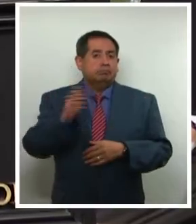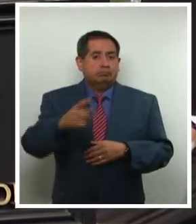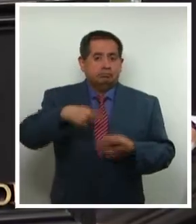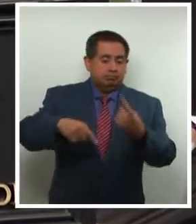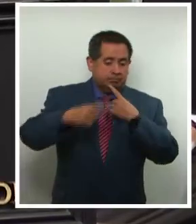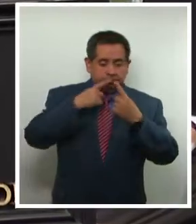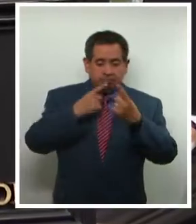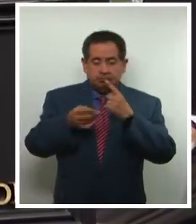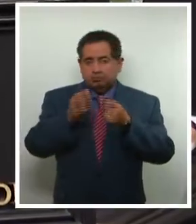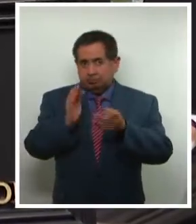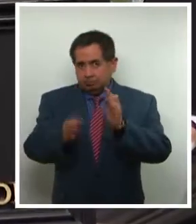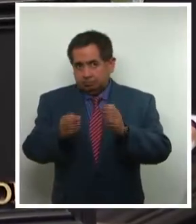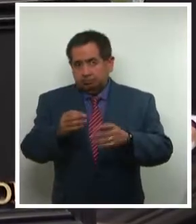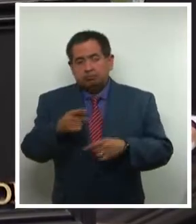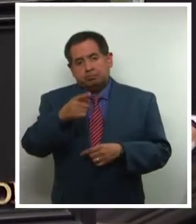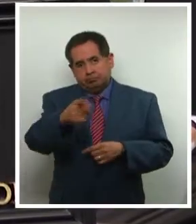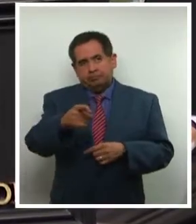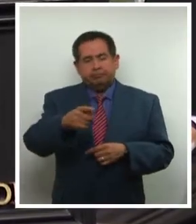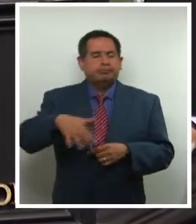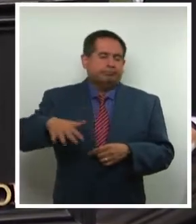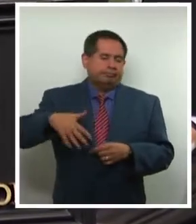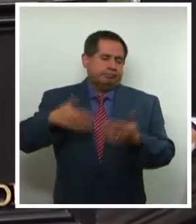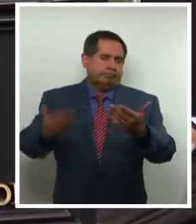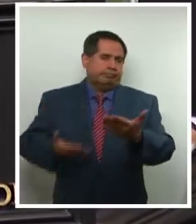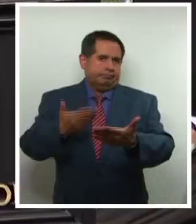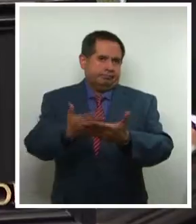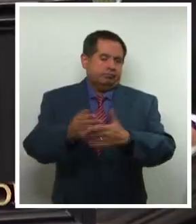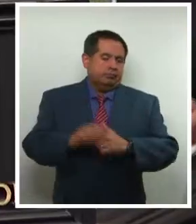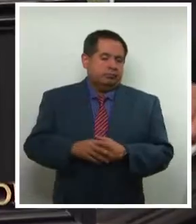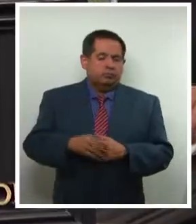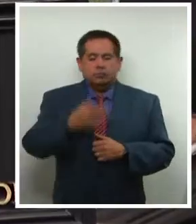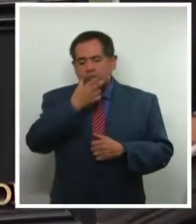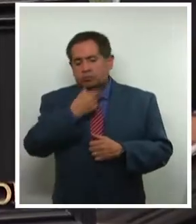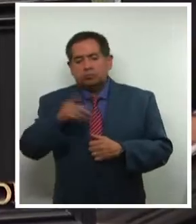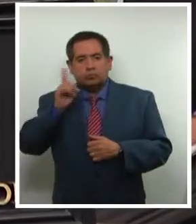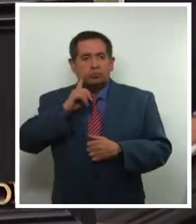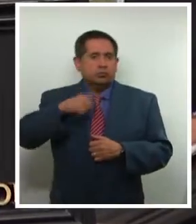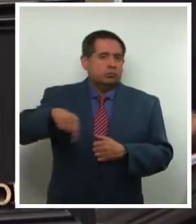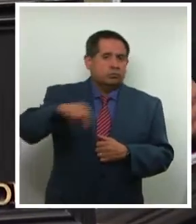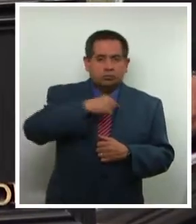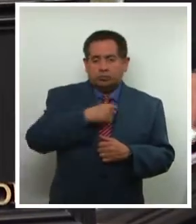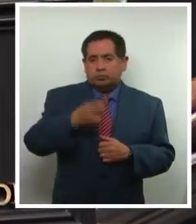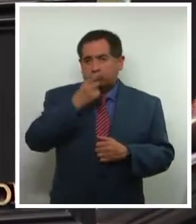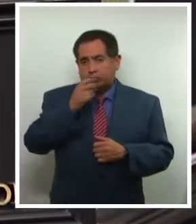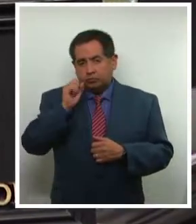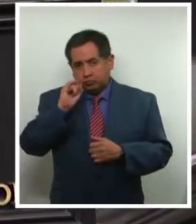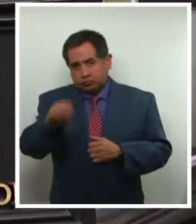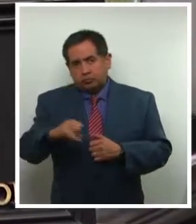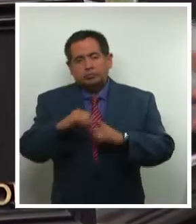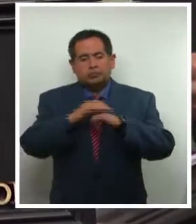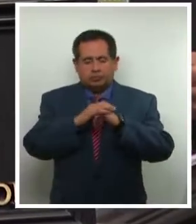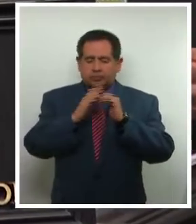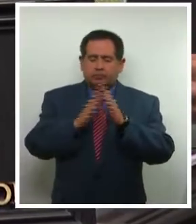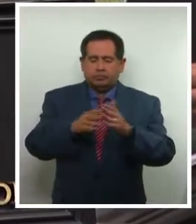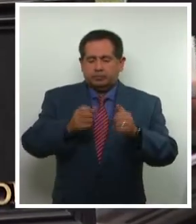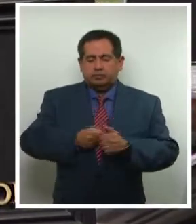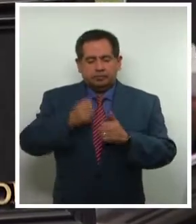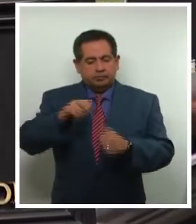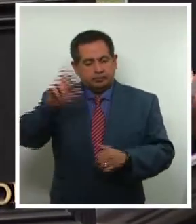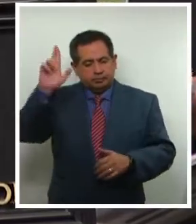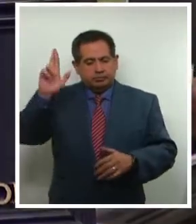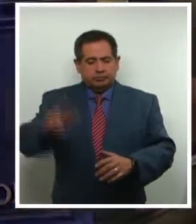acepta a discusión la reserva presentada. Las y los diputados que estén por la afirmativa,